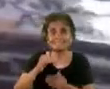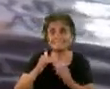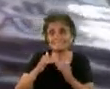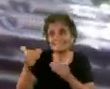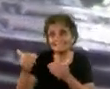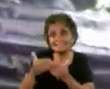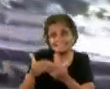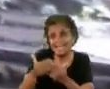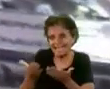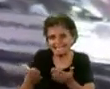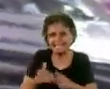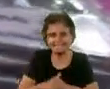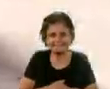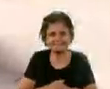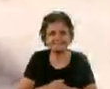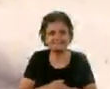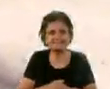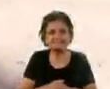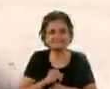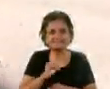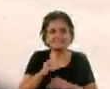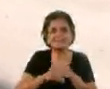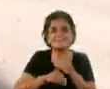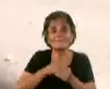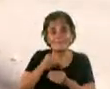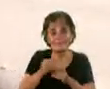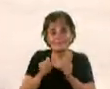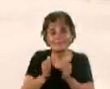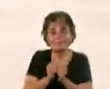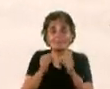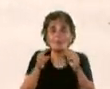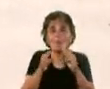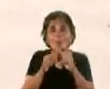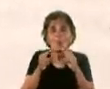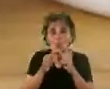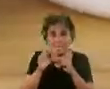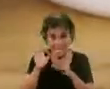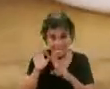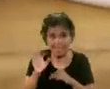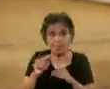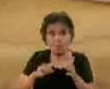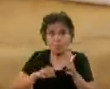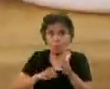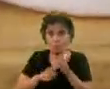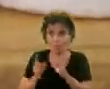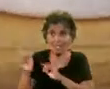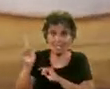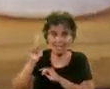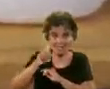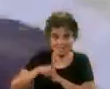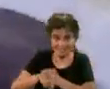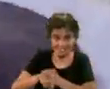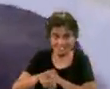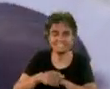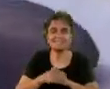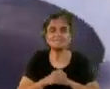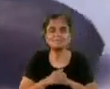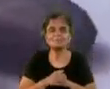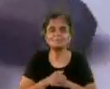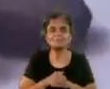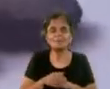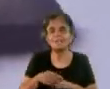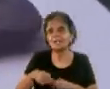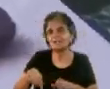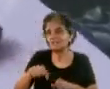vecinos. ¿Están en familia? Vienen en familia, con mi cuñado casualmente que vino de Buenos Aires, Chivilcoy, provincia de Buenos Aires. Para